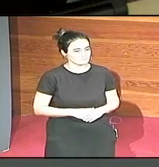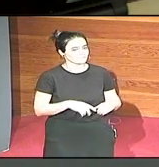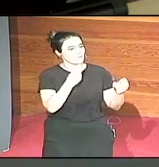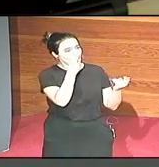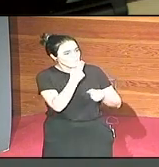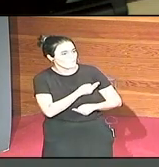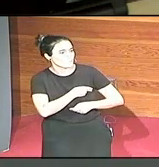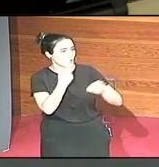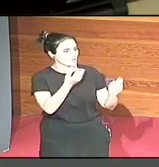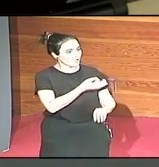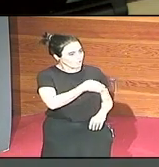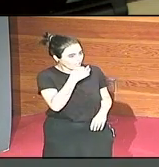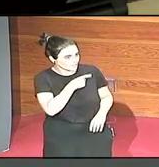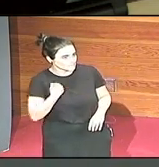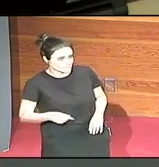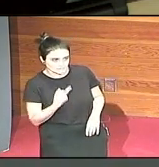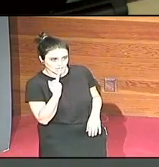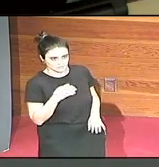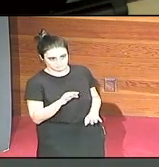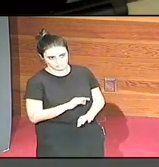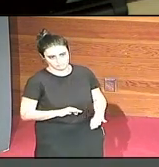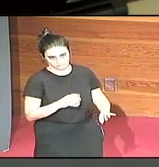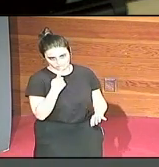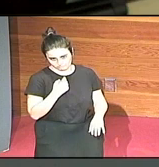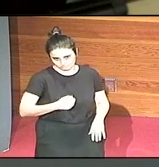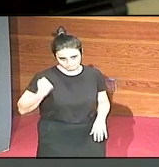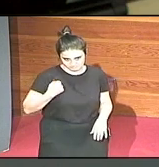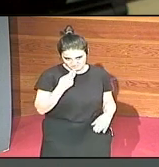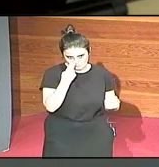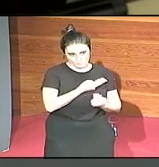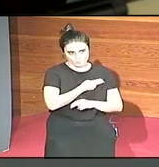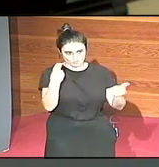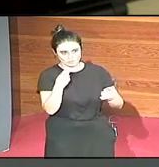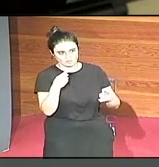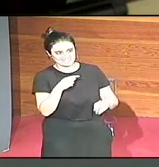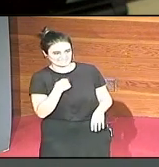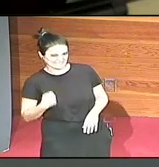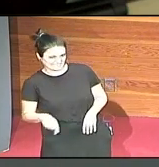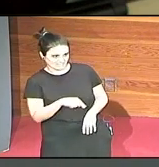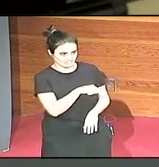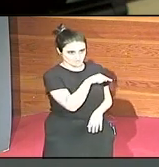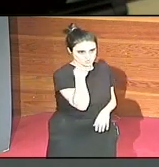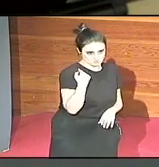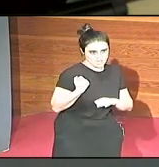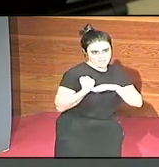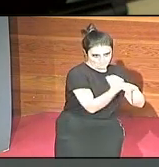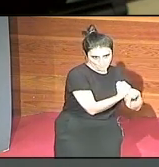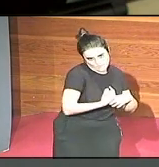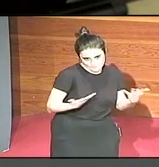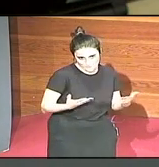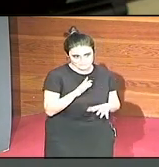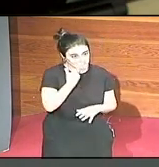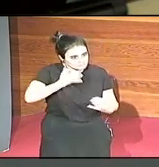públicamente. Públicamente apoya a Rusia. Pero, por lo que dicen toda una serie